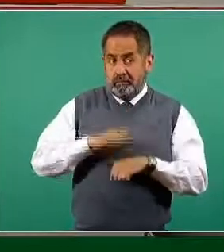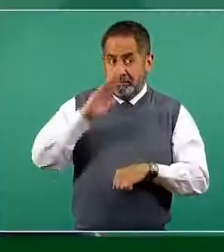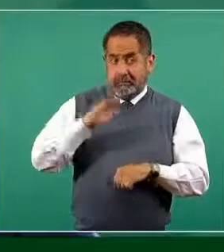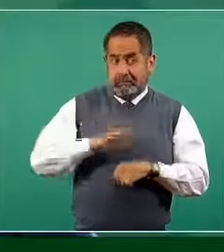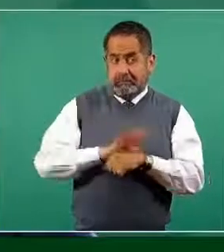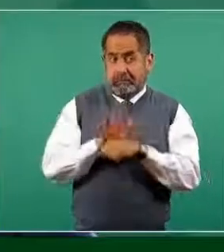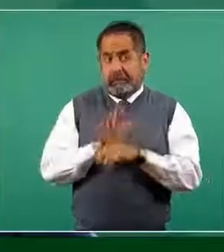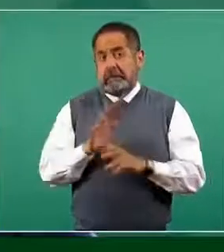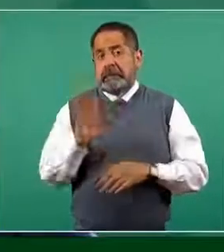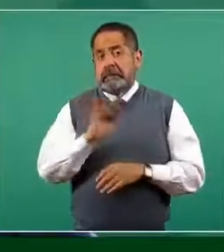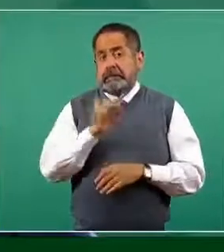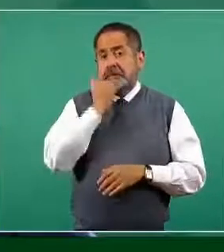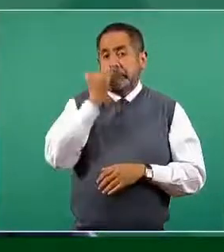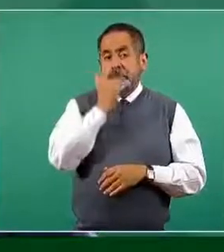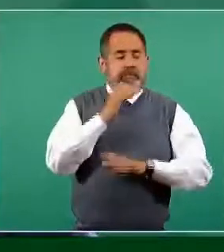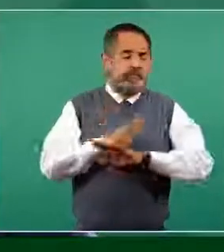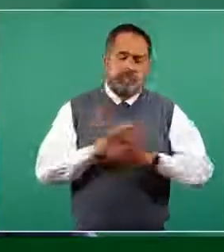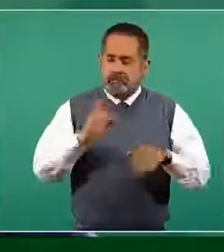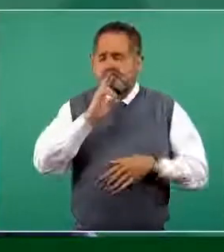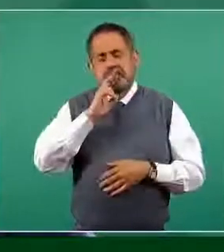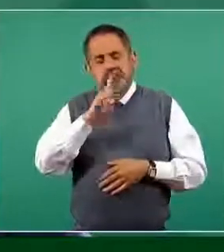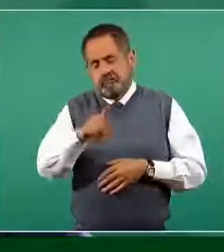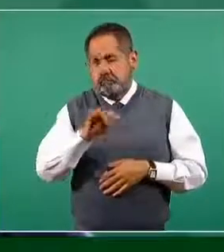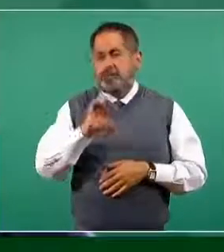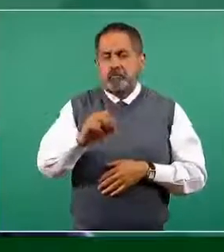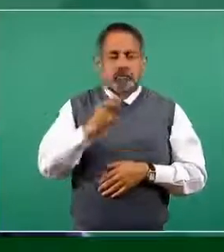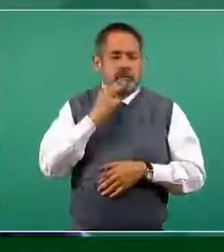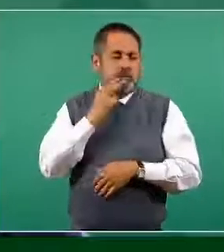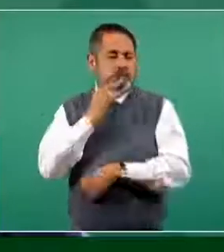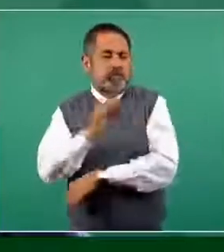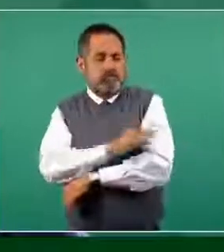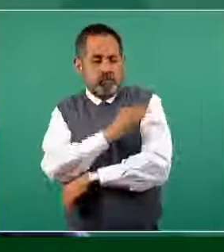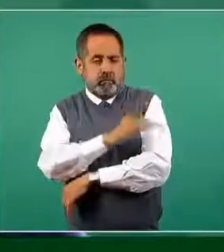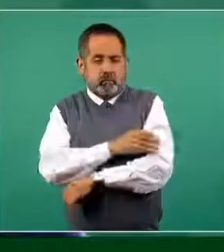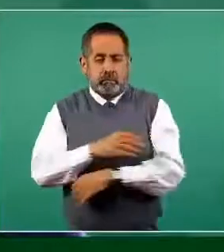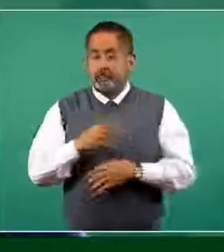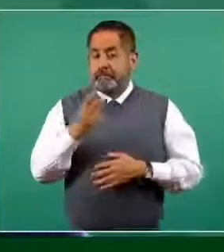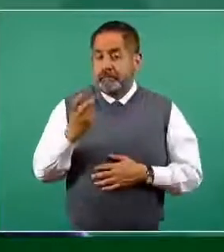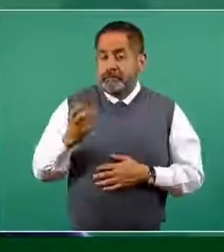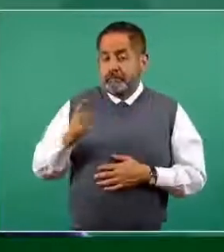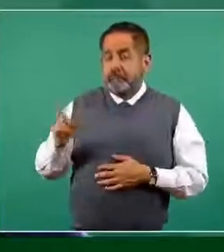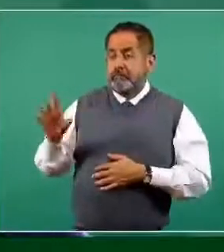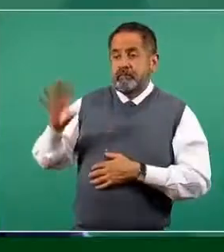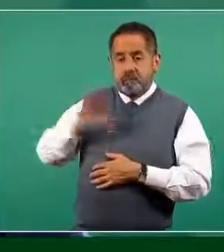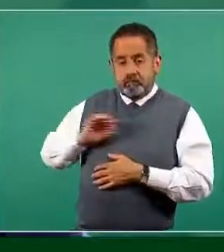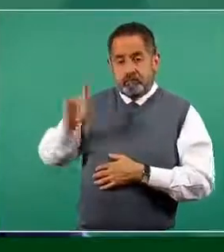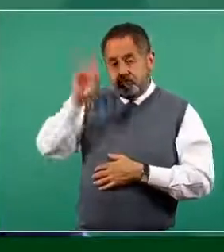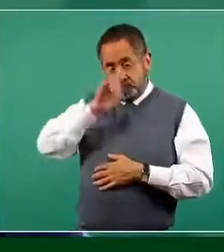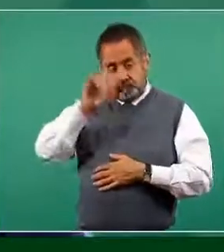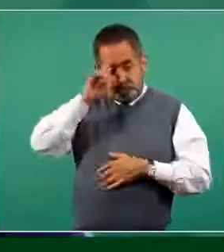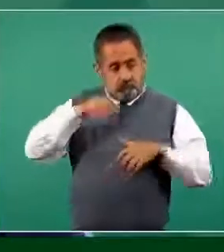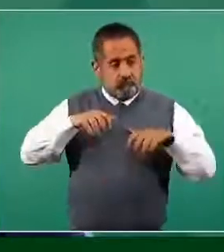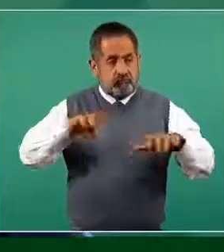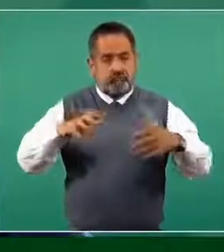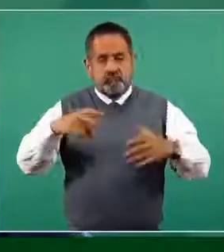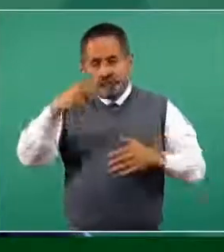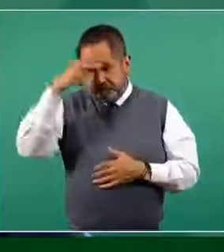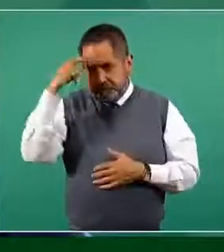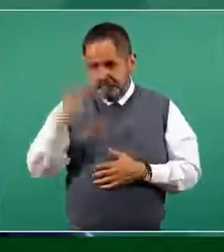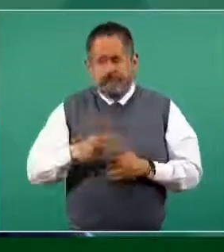hay que recomendar el uso de la vacuna. Ese es justamente lo que recomendó el Grupo Técnico Asesor de Vacunación de